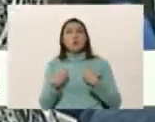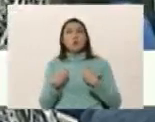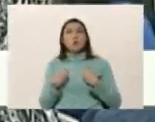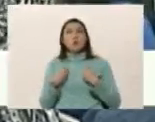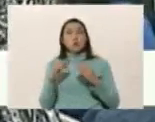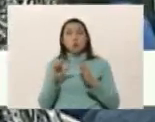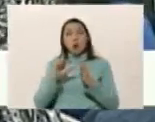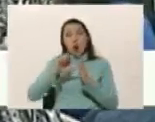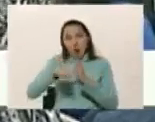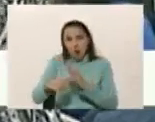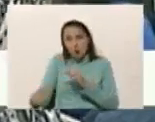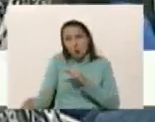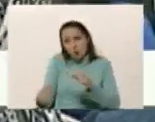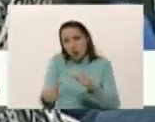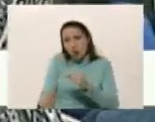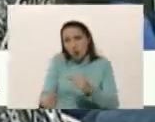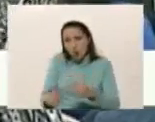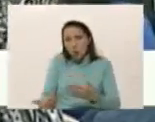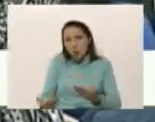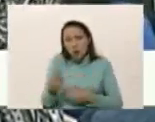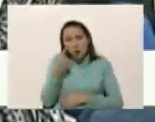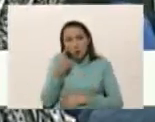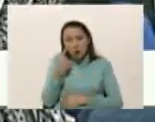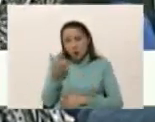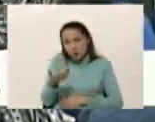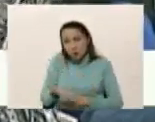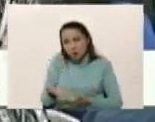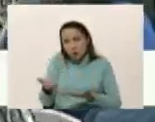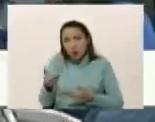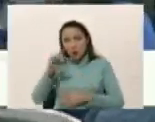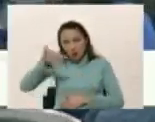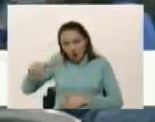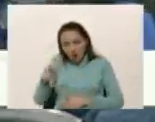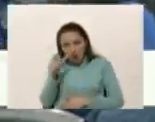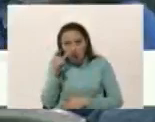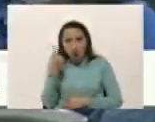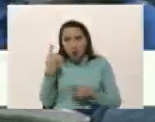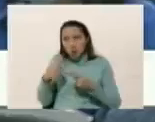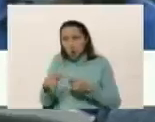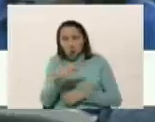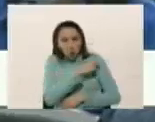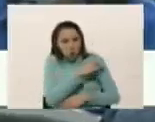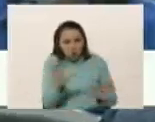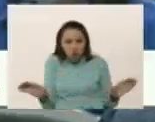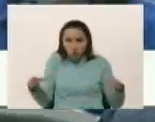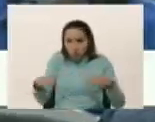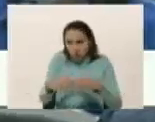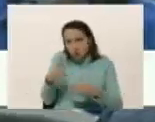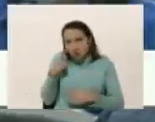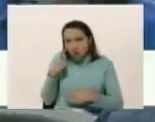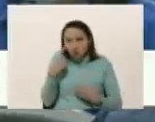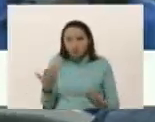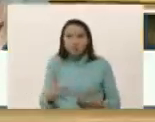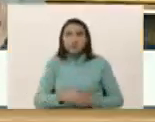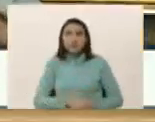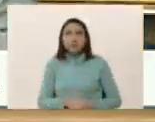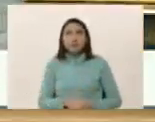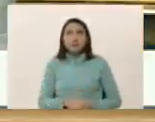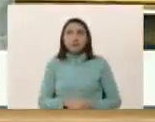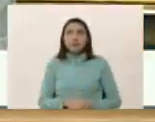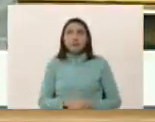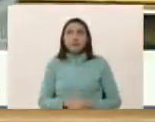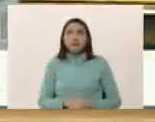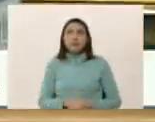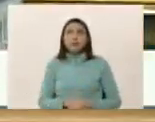sesión a consideración de usted y del resto de la directiva de la asamblea nacional voy a